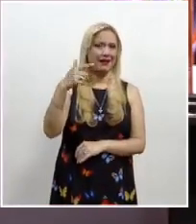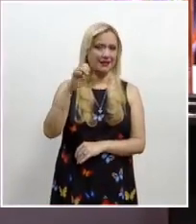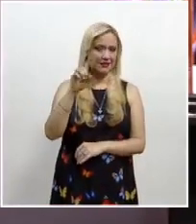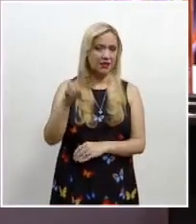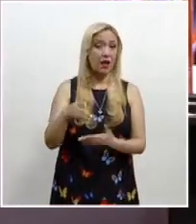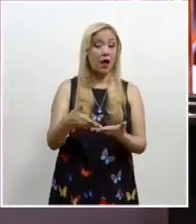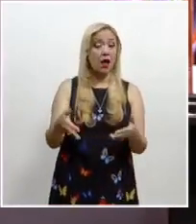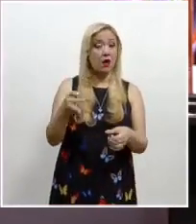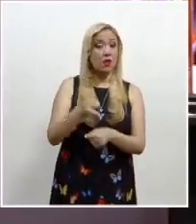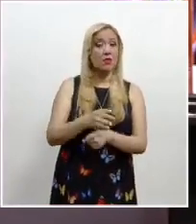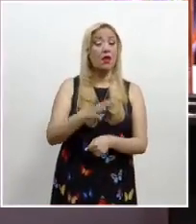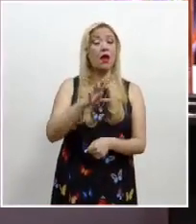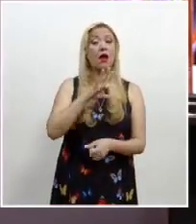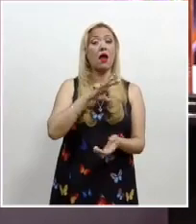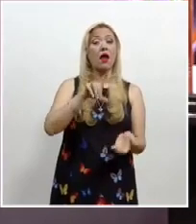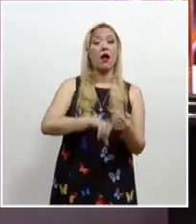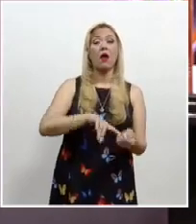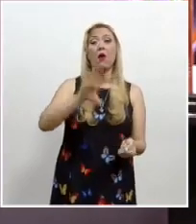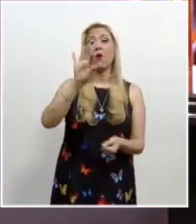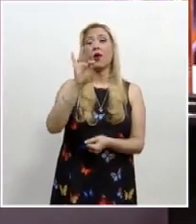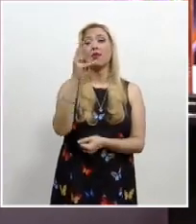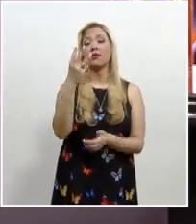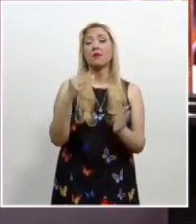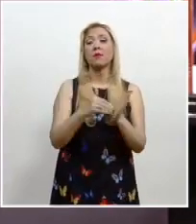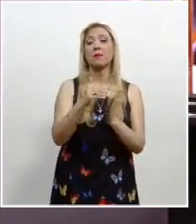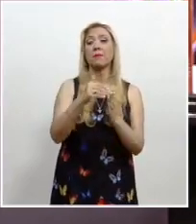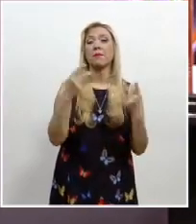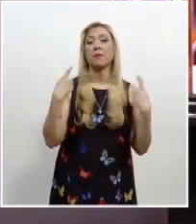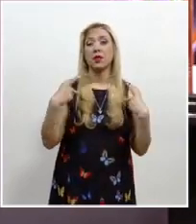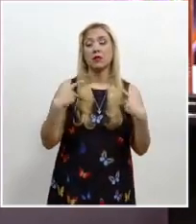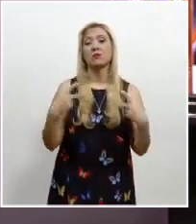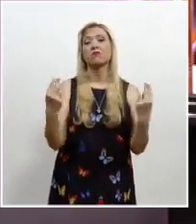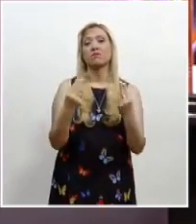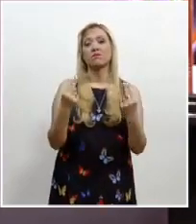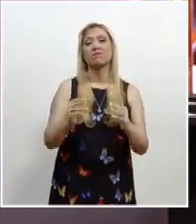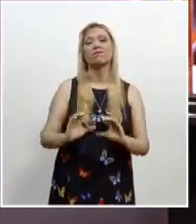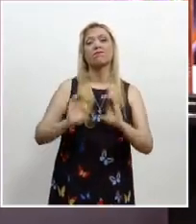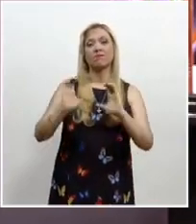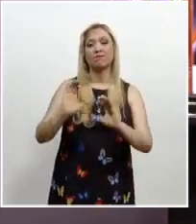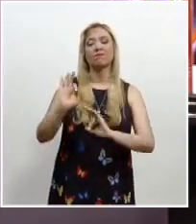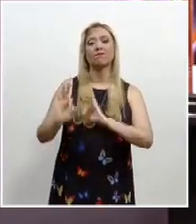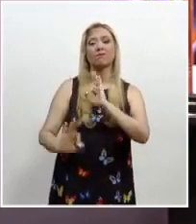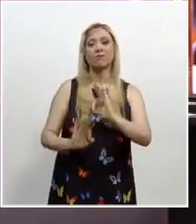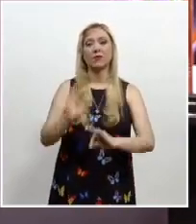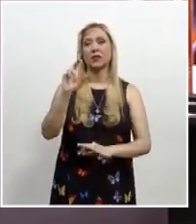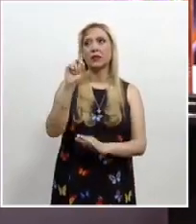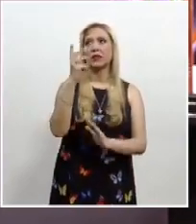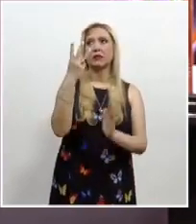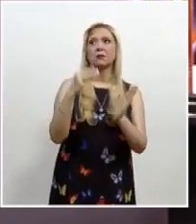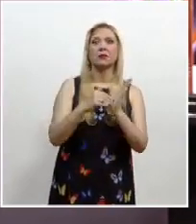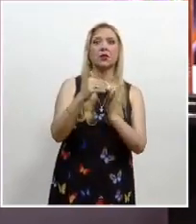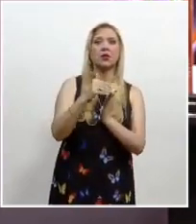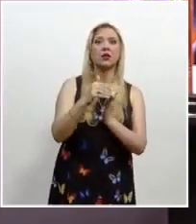actualidad hay 43 millones de personas que requieren cuidados, 33 millones menores de